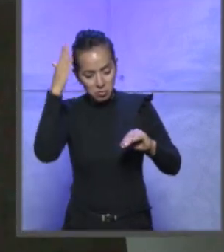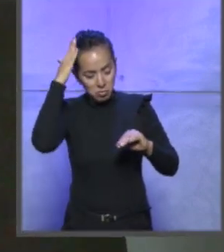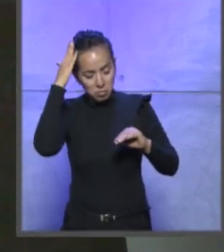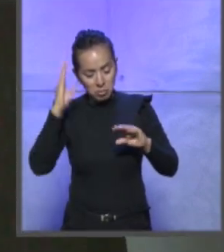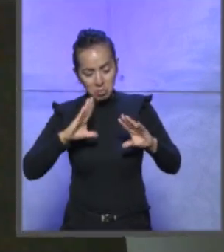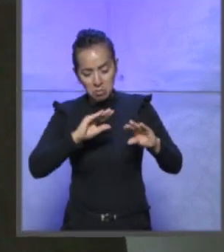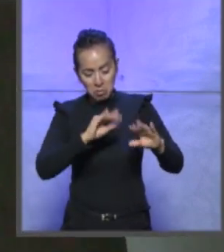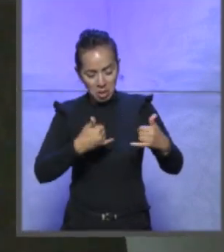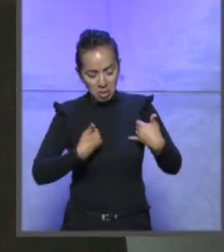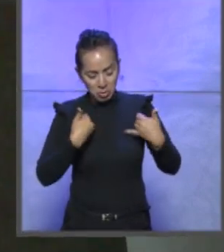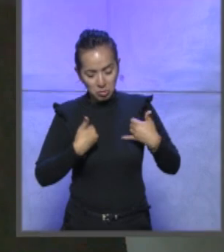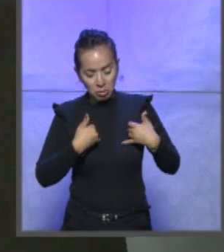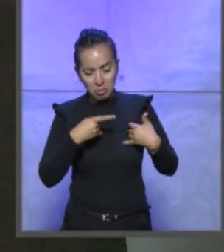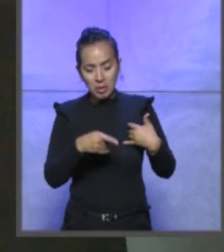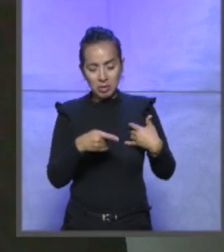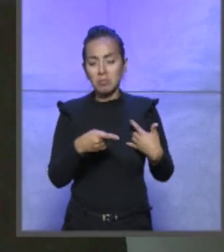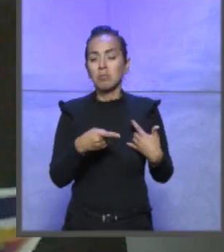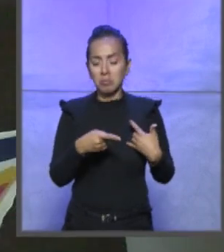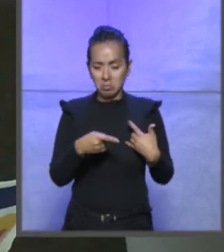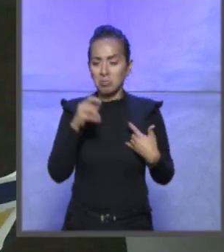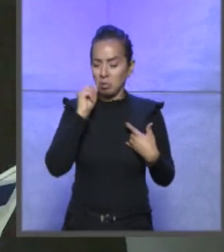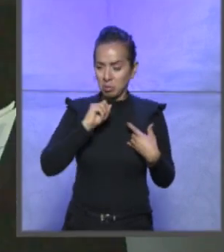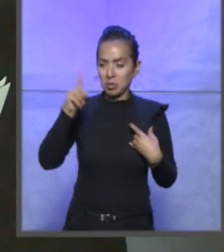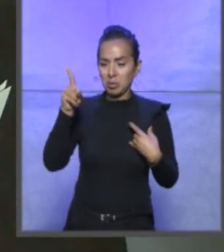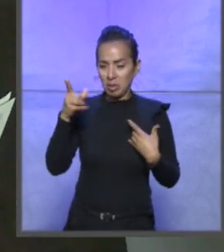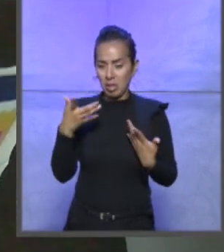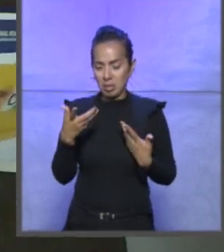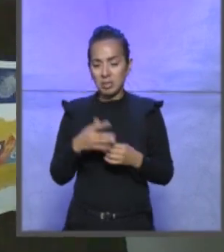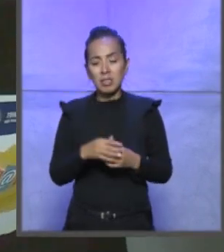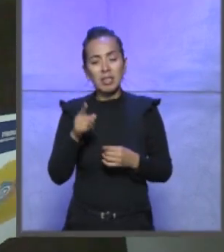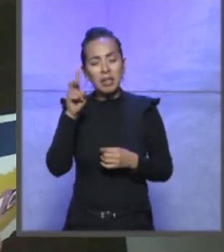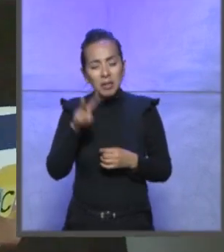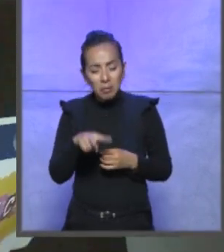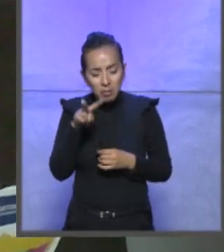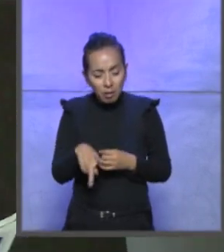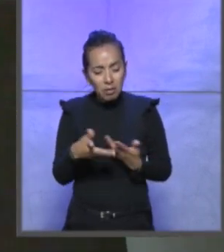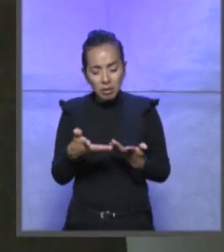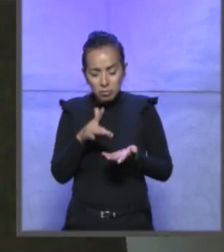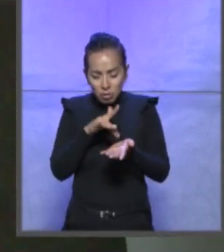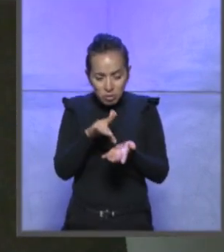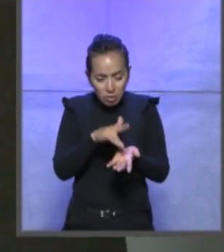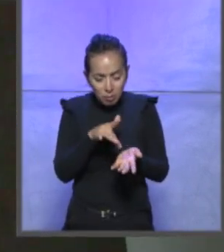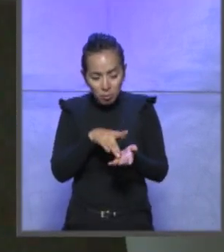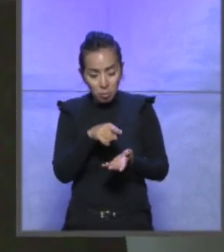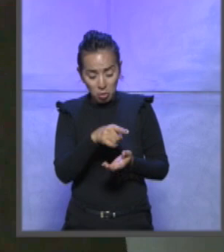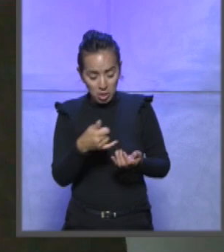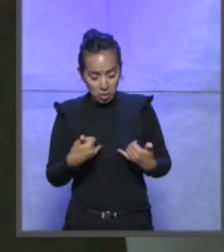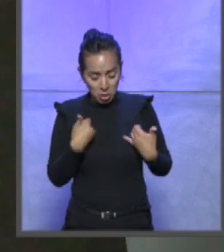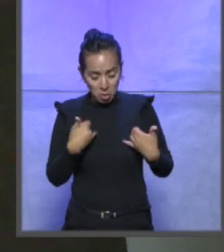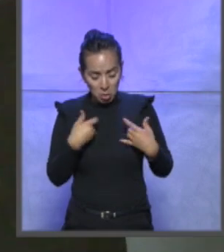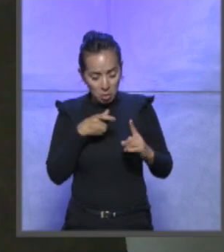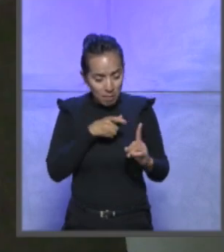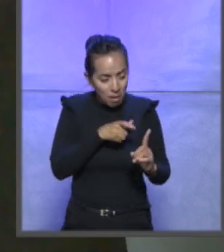haber autoridades, autoridades competentes en las cuales realmente se lleve un seguimiento en el cual el joven